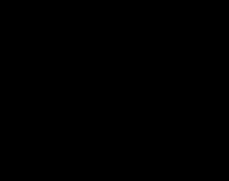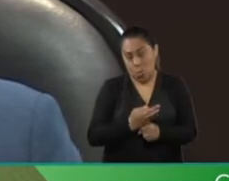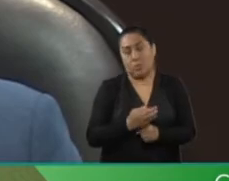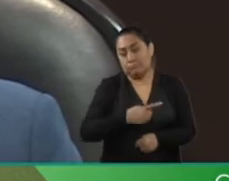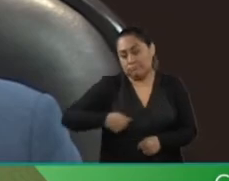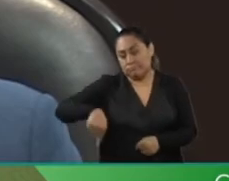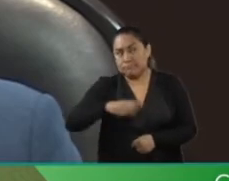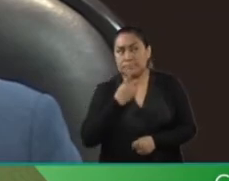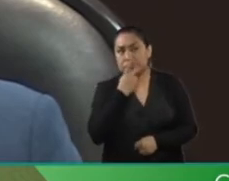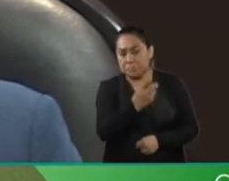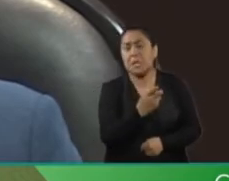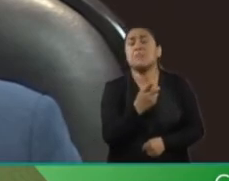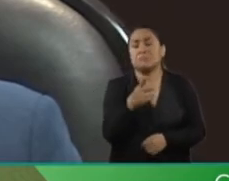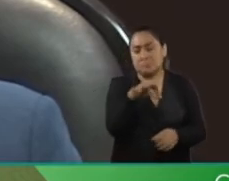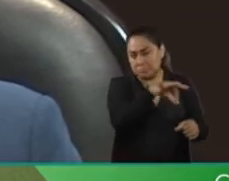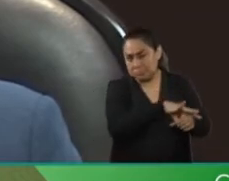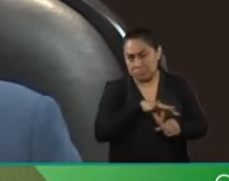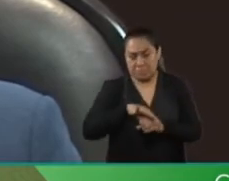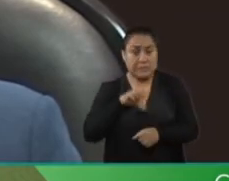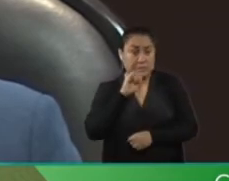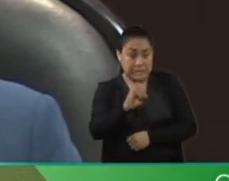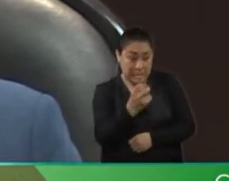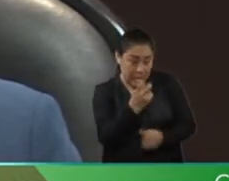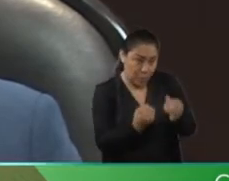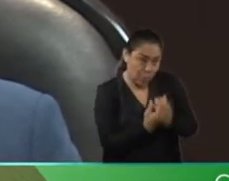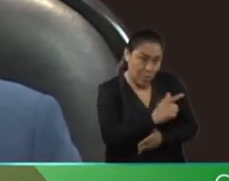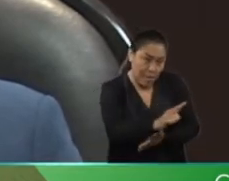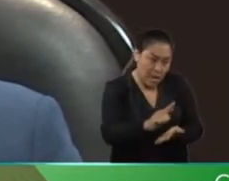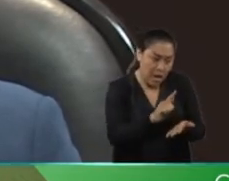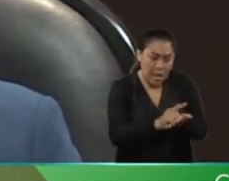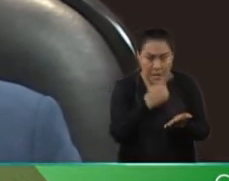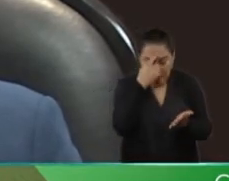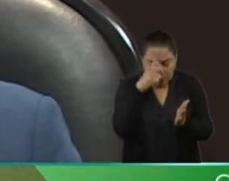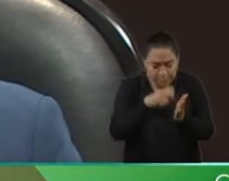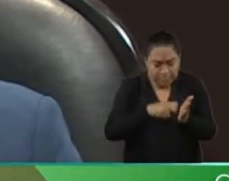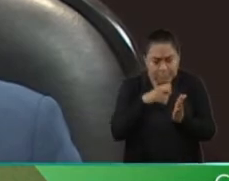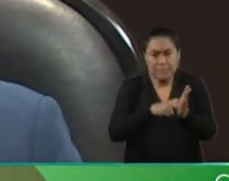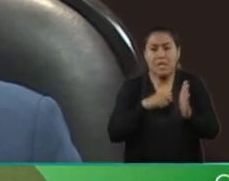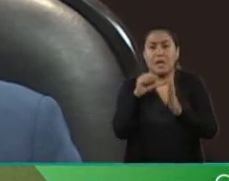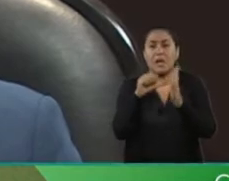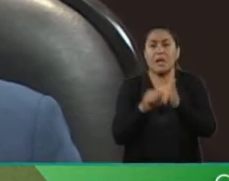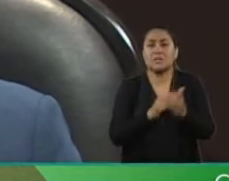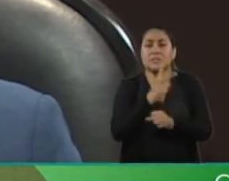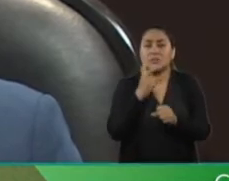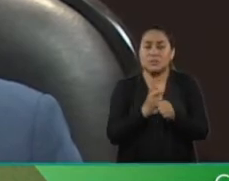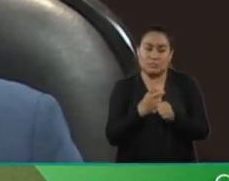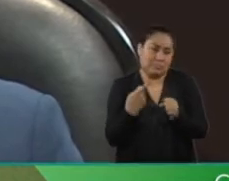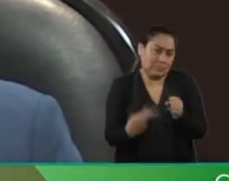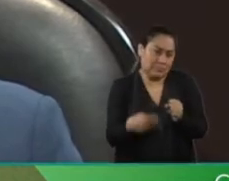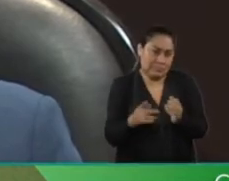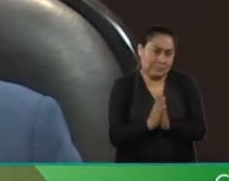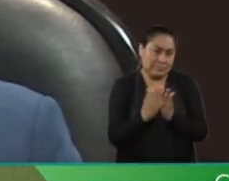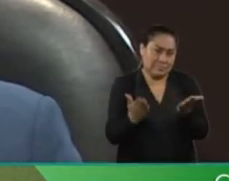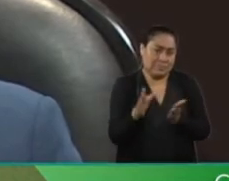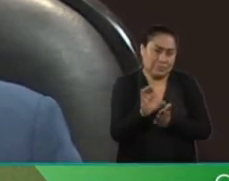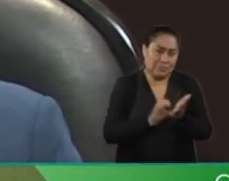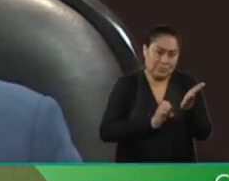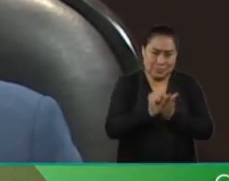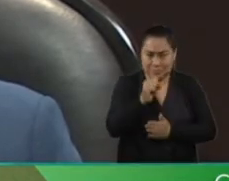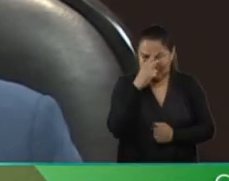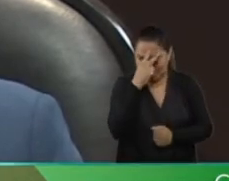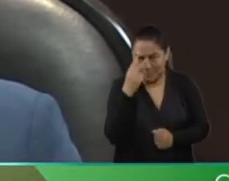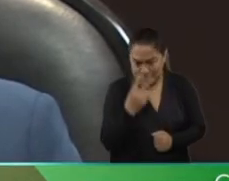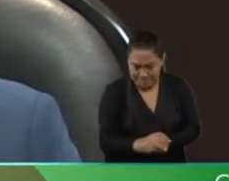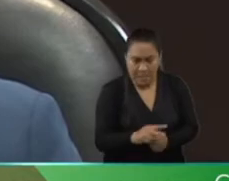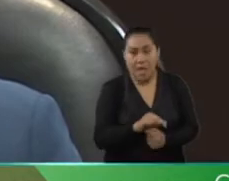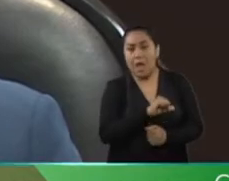claridad que votaremos a favor del presente dictamen que modifique el artículo segundo de la Constitución Política de los Estados Unidos Mexicanos